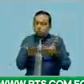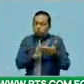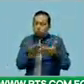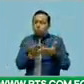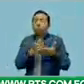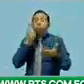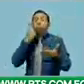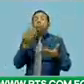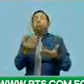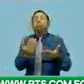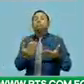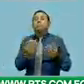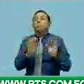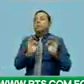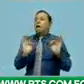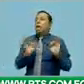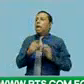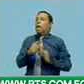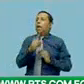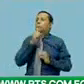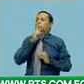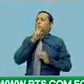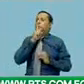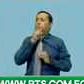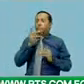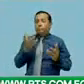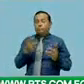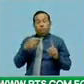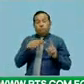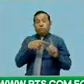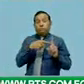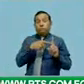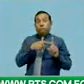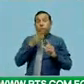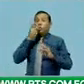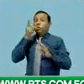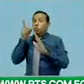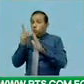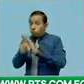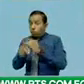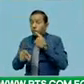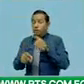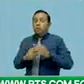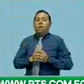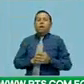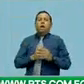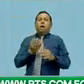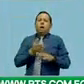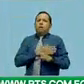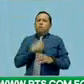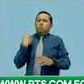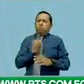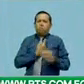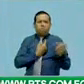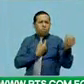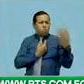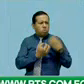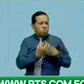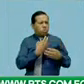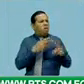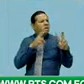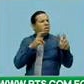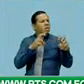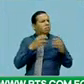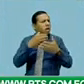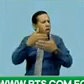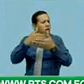del expresidente del Parlamento Andino, Lupera. Nosotros habíamos tenido información de que habían formularios que no tenían